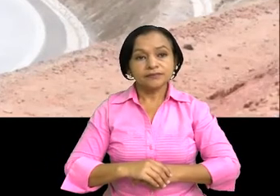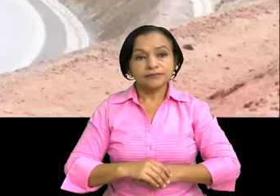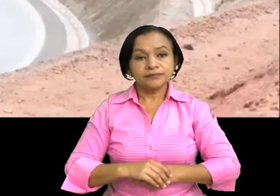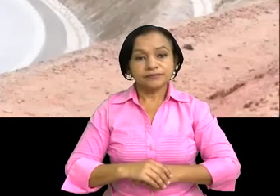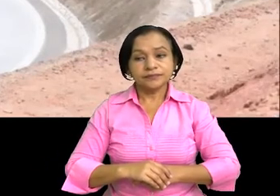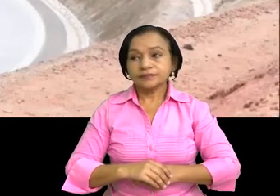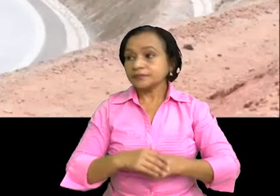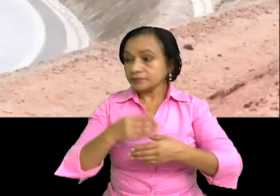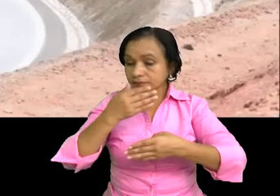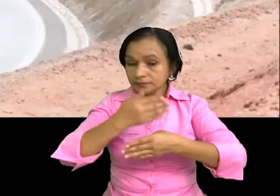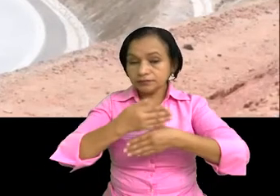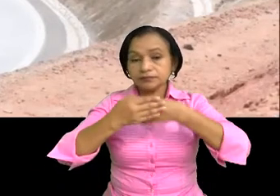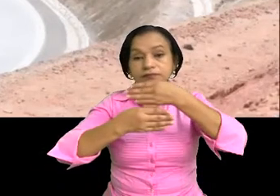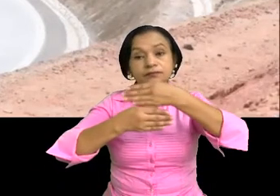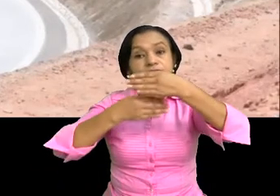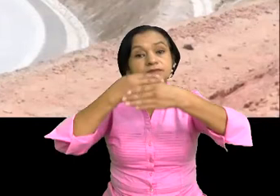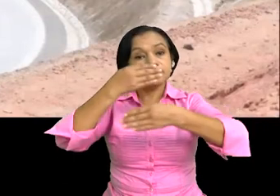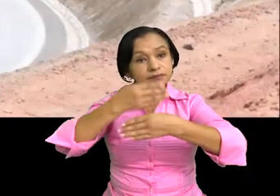la construcción